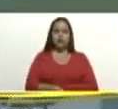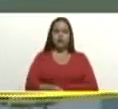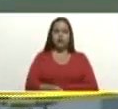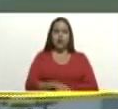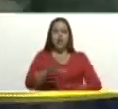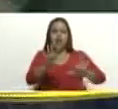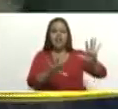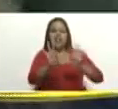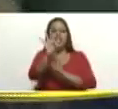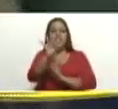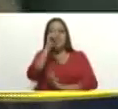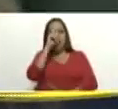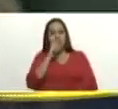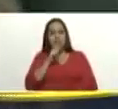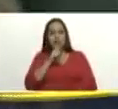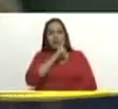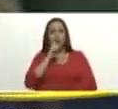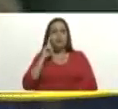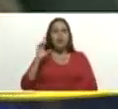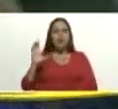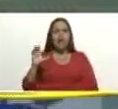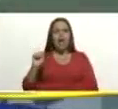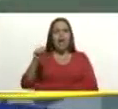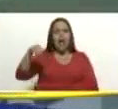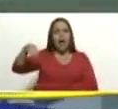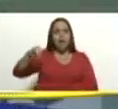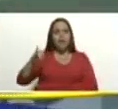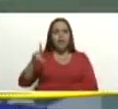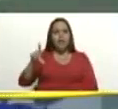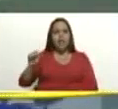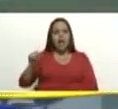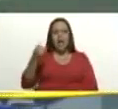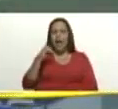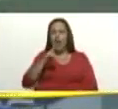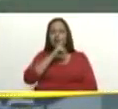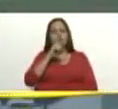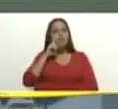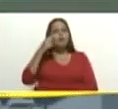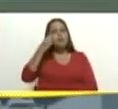13 años. Camila. Tiene un nombre bellísimo, Camila.